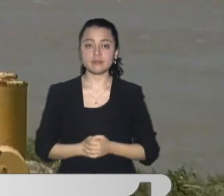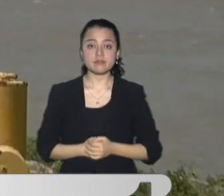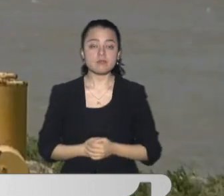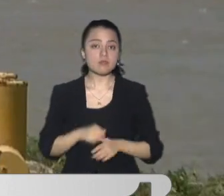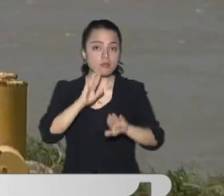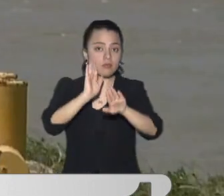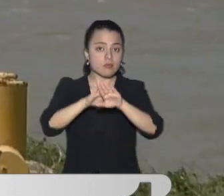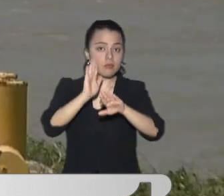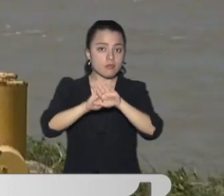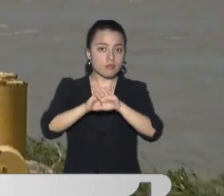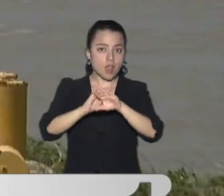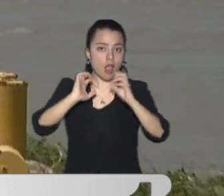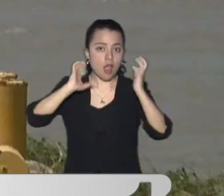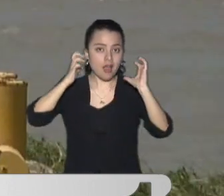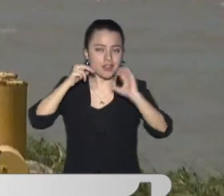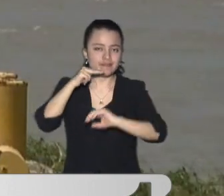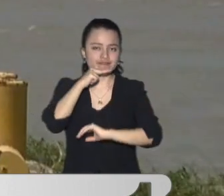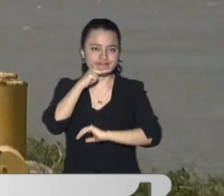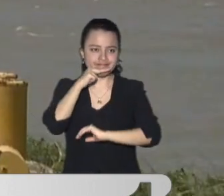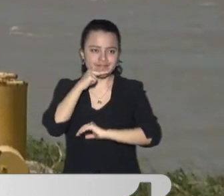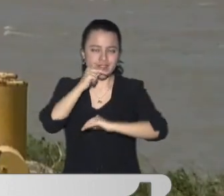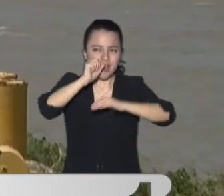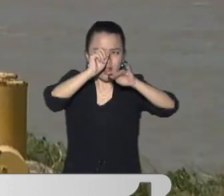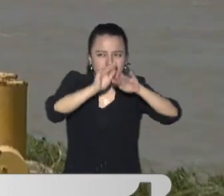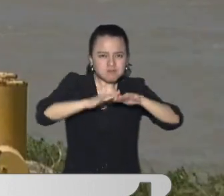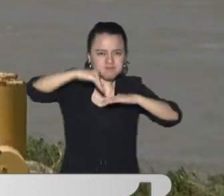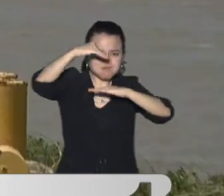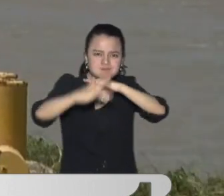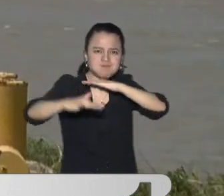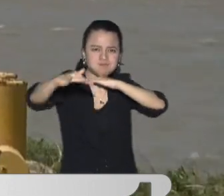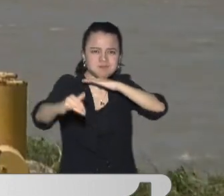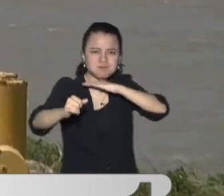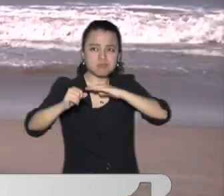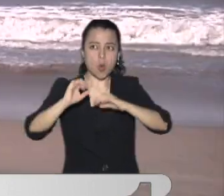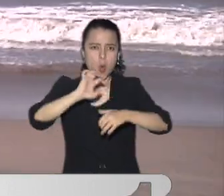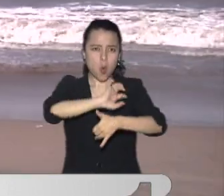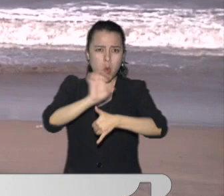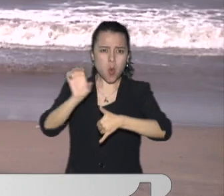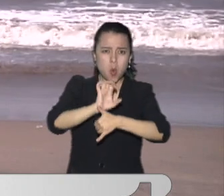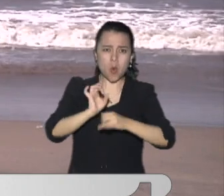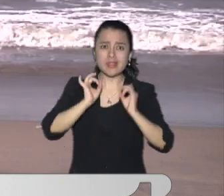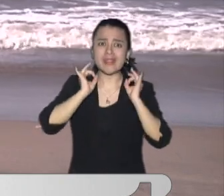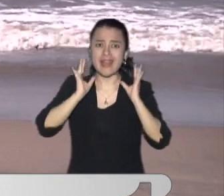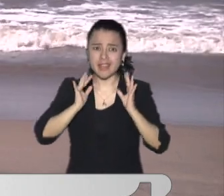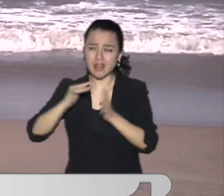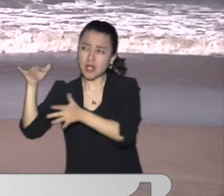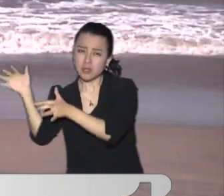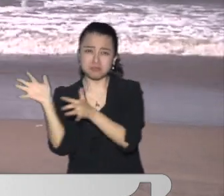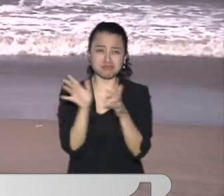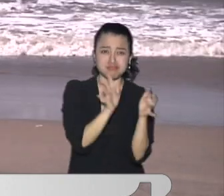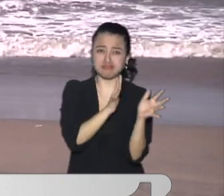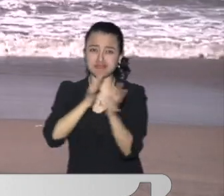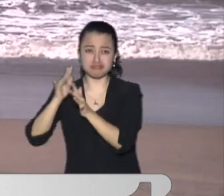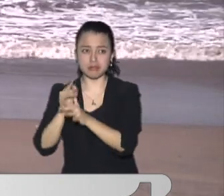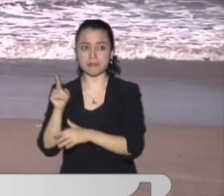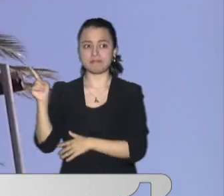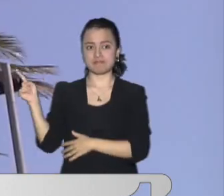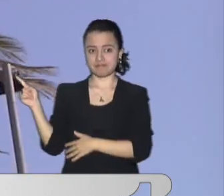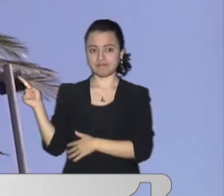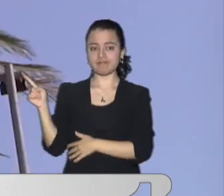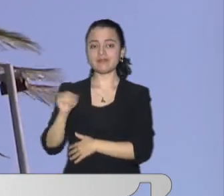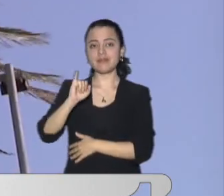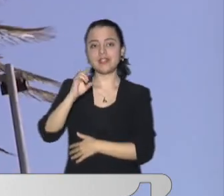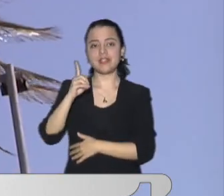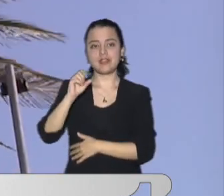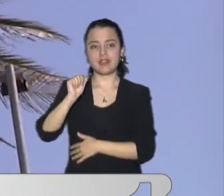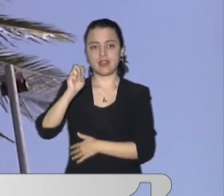una nueva alerta roja como consecuencia de los fuertes vientos en el litoral Caribe. La alerta emitida por el IDIAN señala que